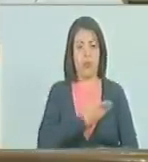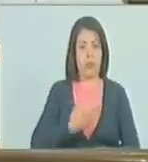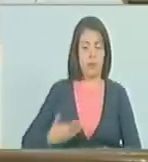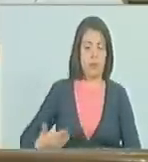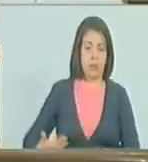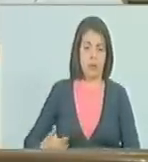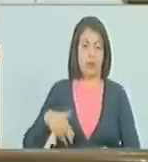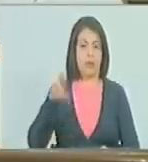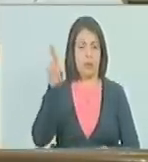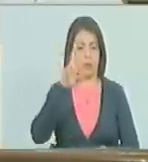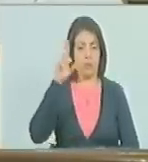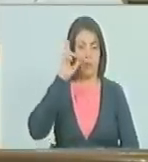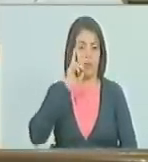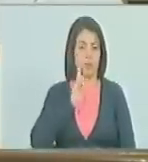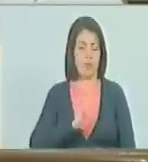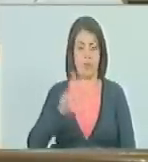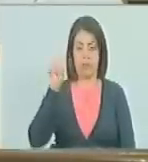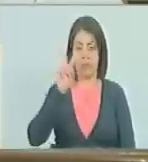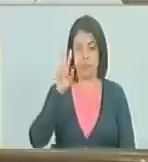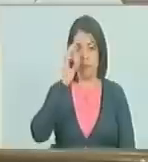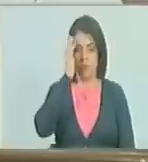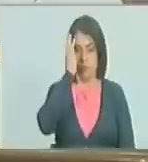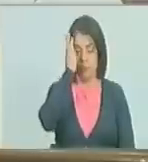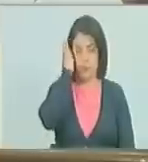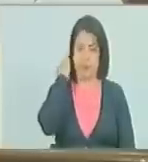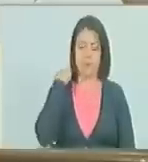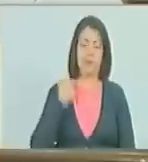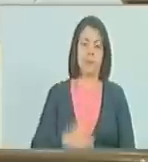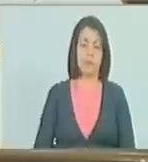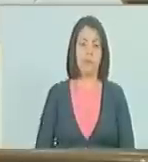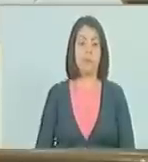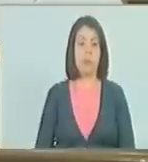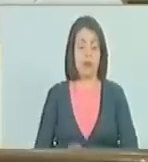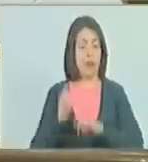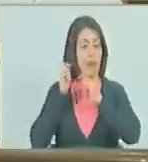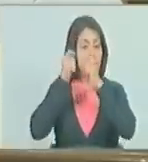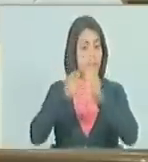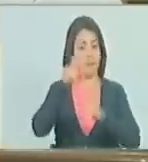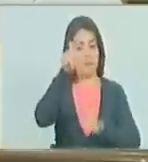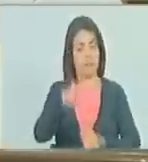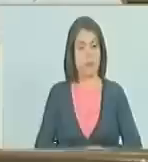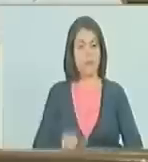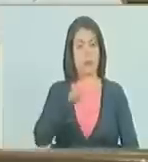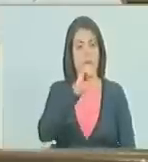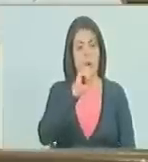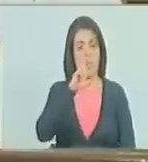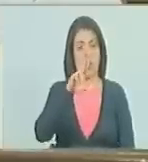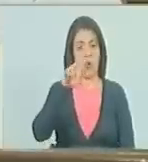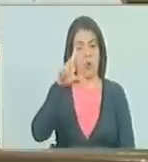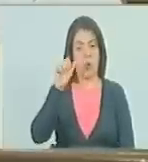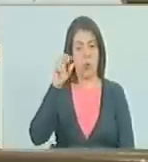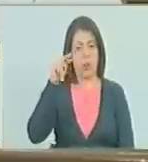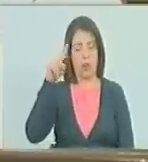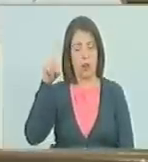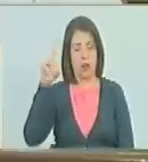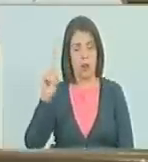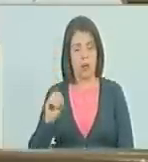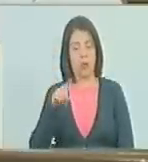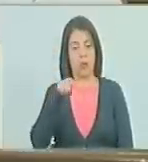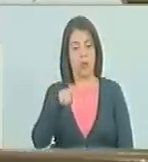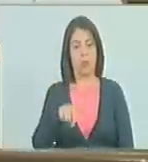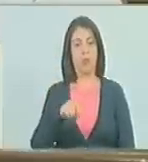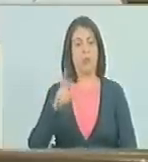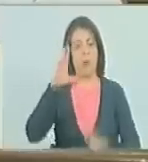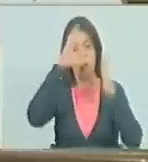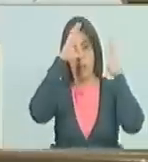presidente constitucional de la República Bolivariana de Venezuela, para designar al ciudadano Orlando Miguel Maneiro Gaspar